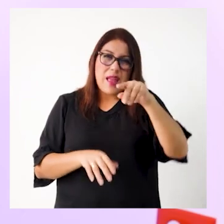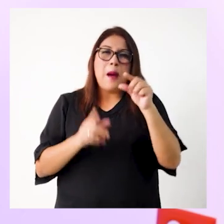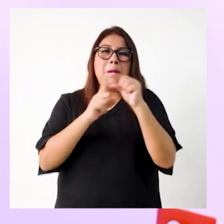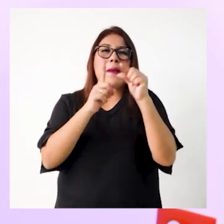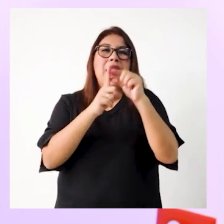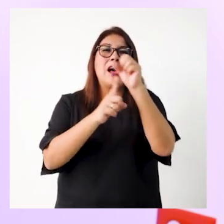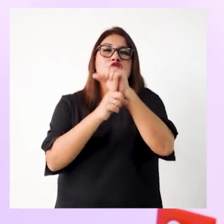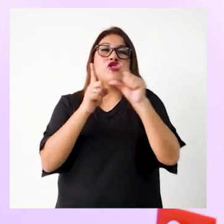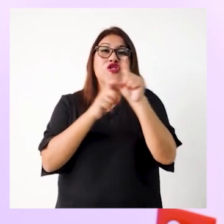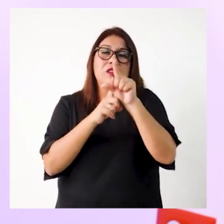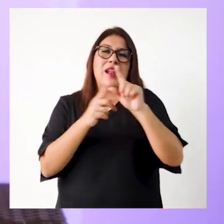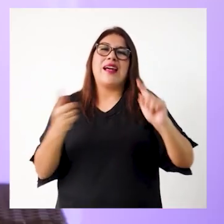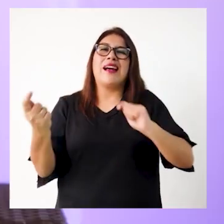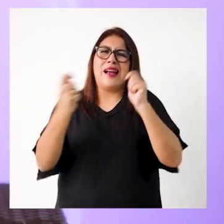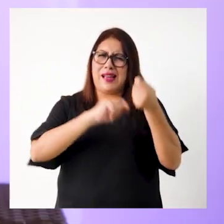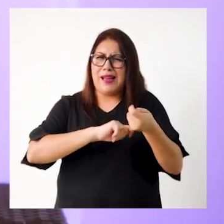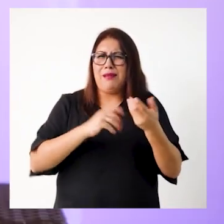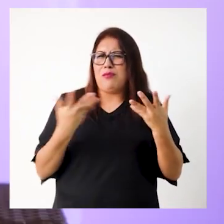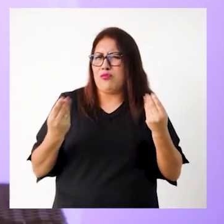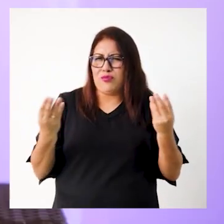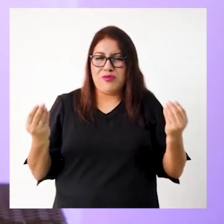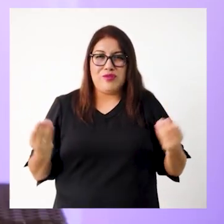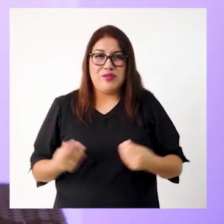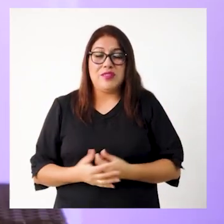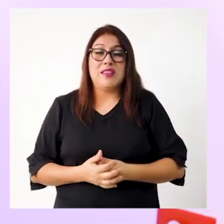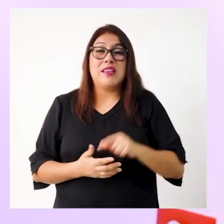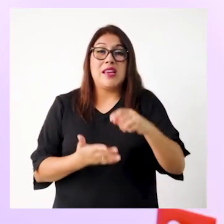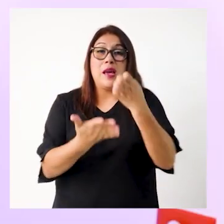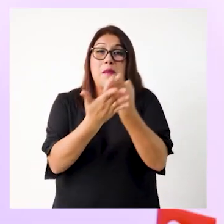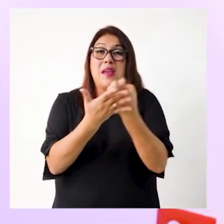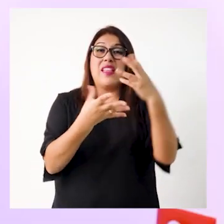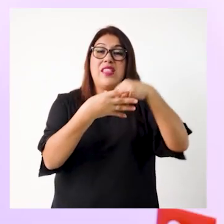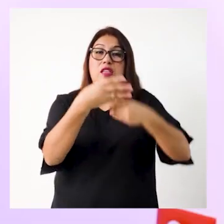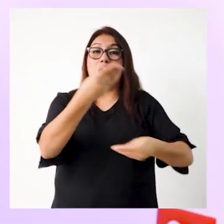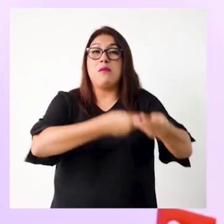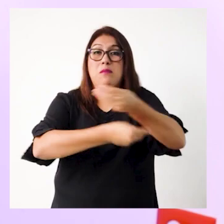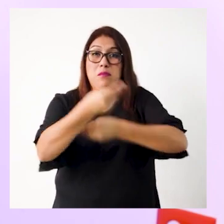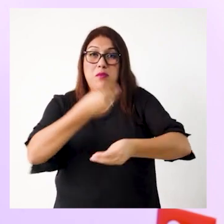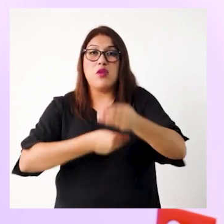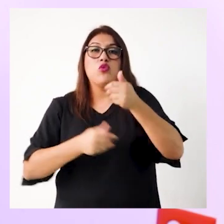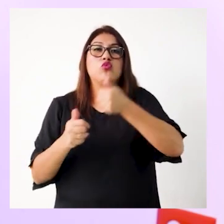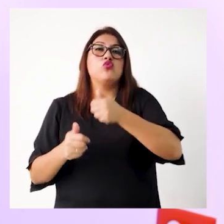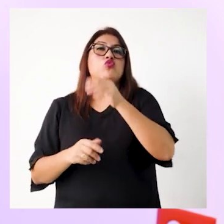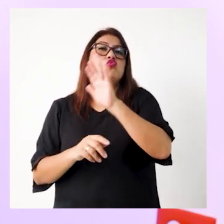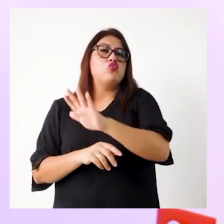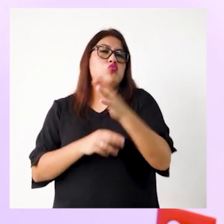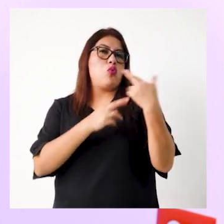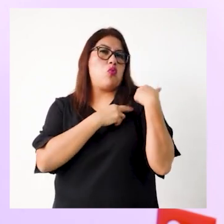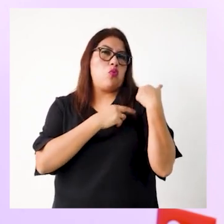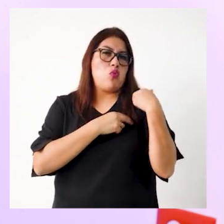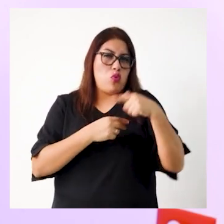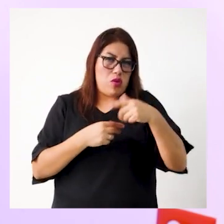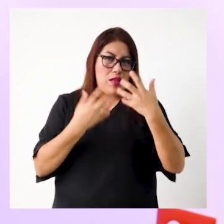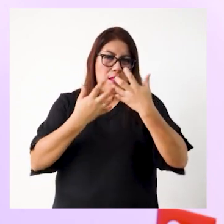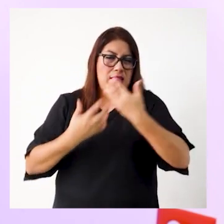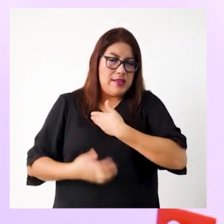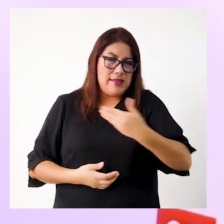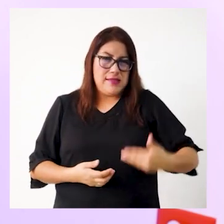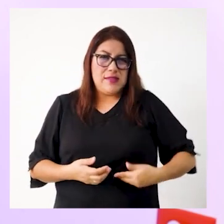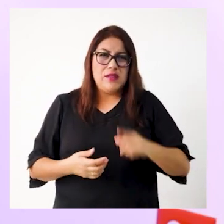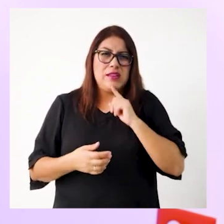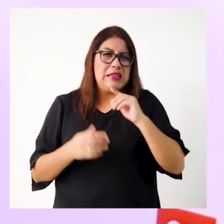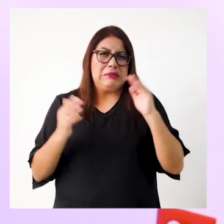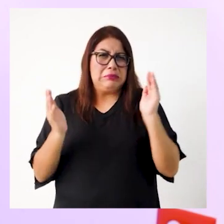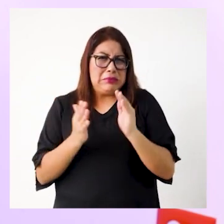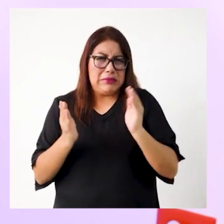esa palabra social cambia todo. No la tienen en cuenta. En una economía de mercado, el rol del Estado es microscópico. Se deja que